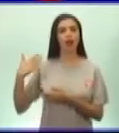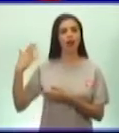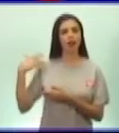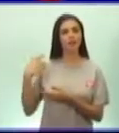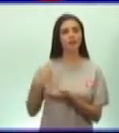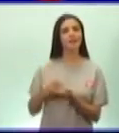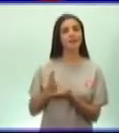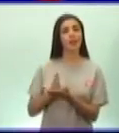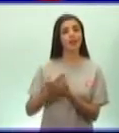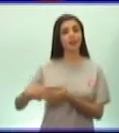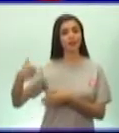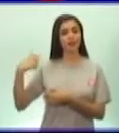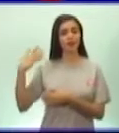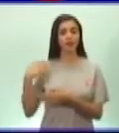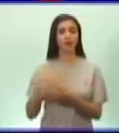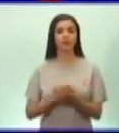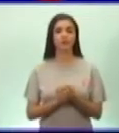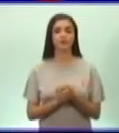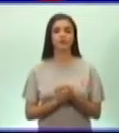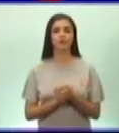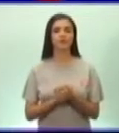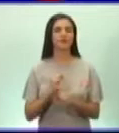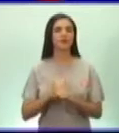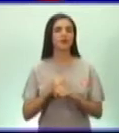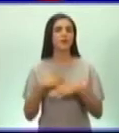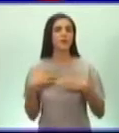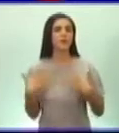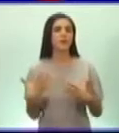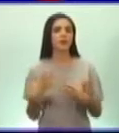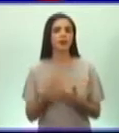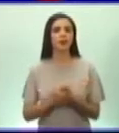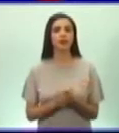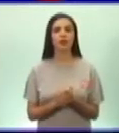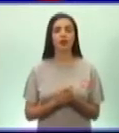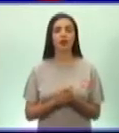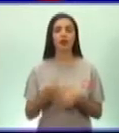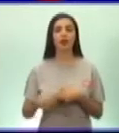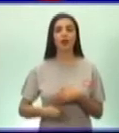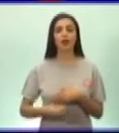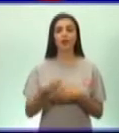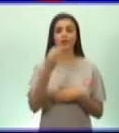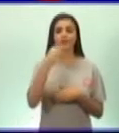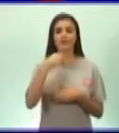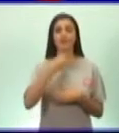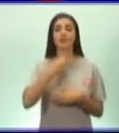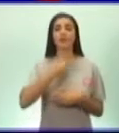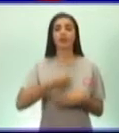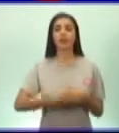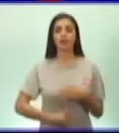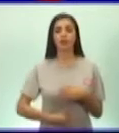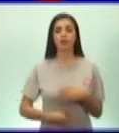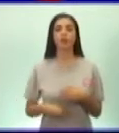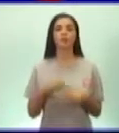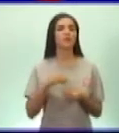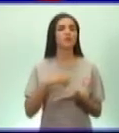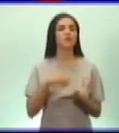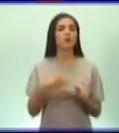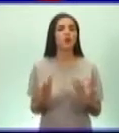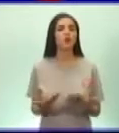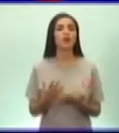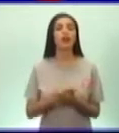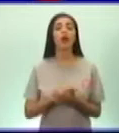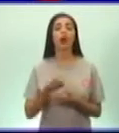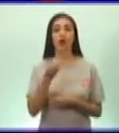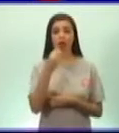en encuentros anteriores, trabajamos el sistema digestivo, donde los alimentos